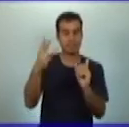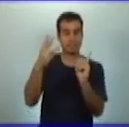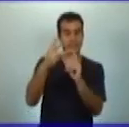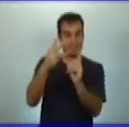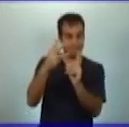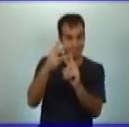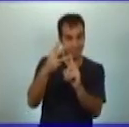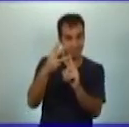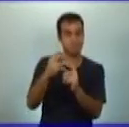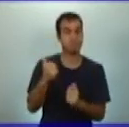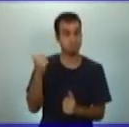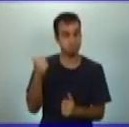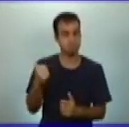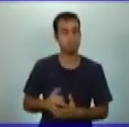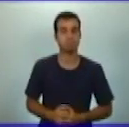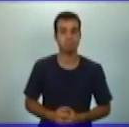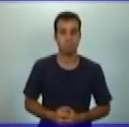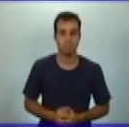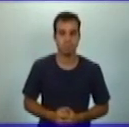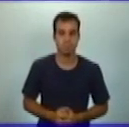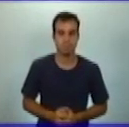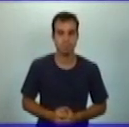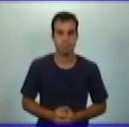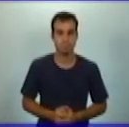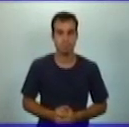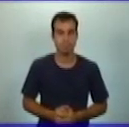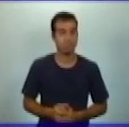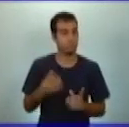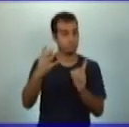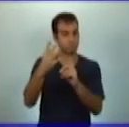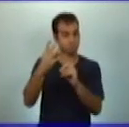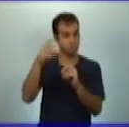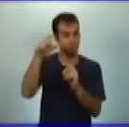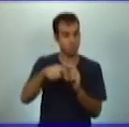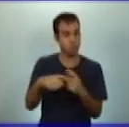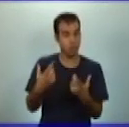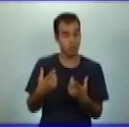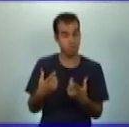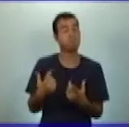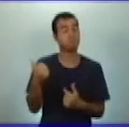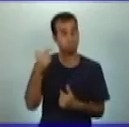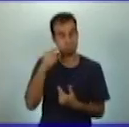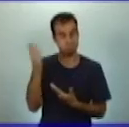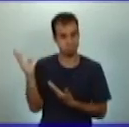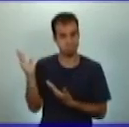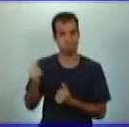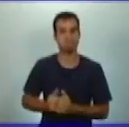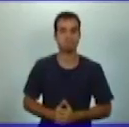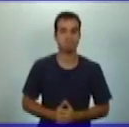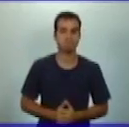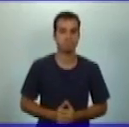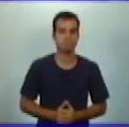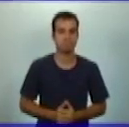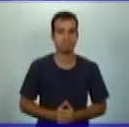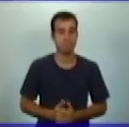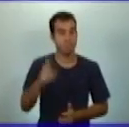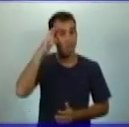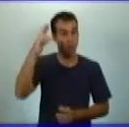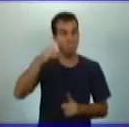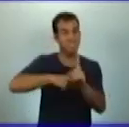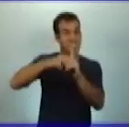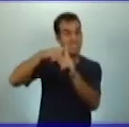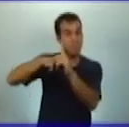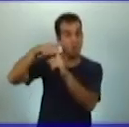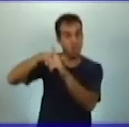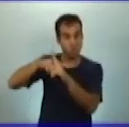es la fortaleza de esas interacciones? Y por último, ¿qué cantidad de energía hay que suministrar? Porque recuerden que las temperaturas de fusión y